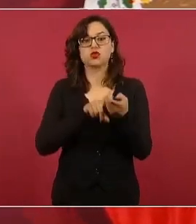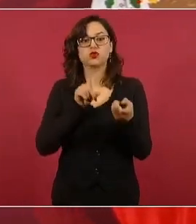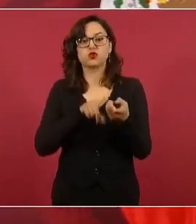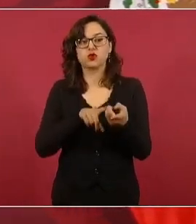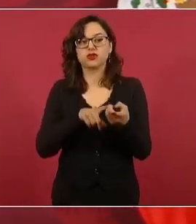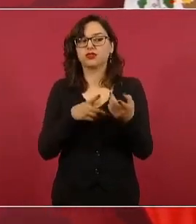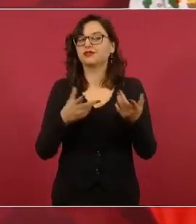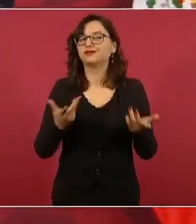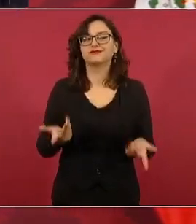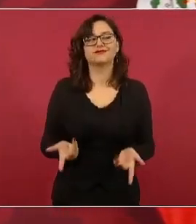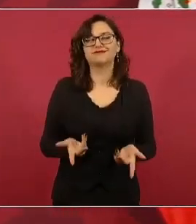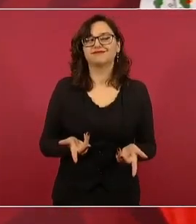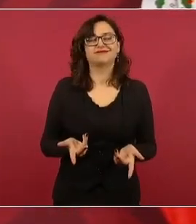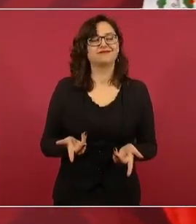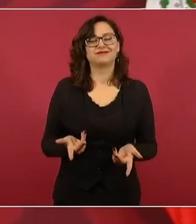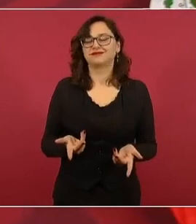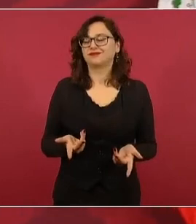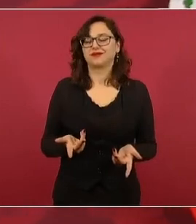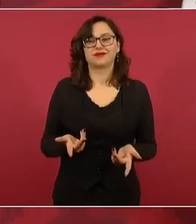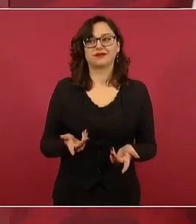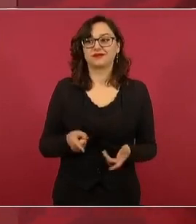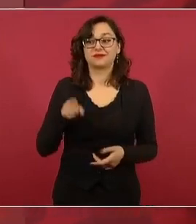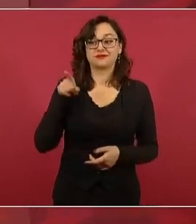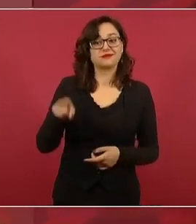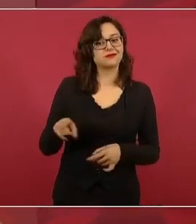por dónde llegaba antes de la cultura